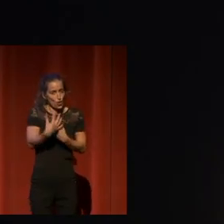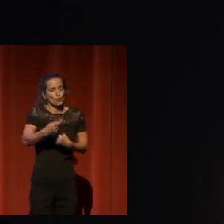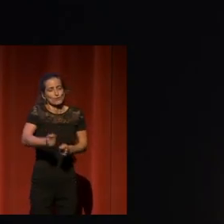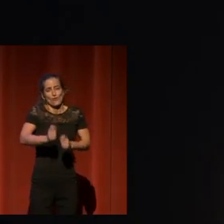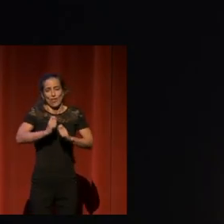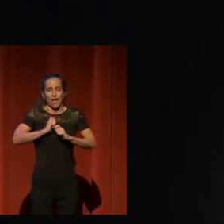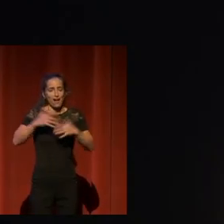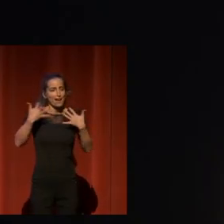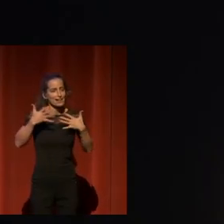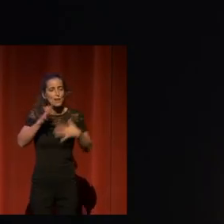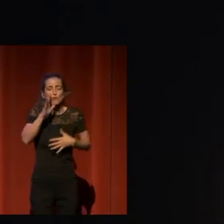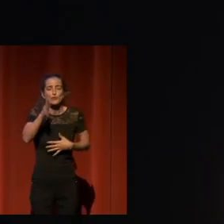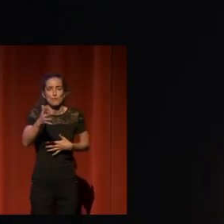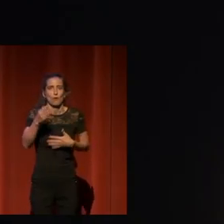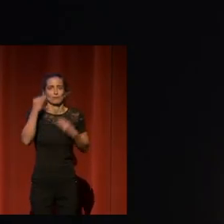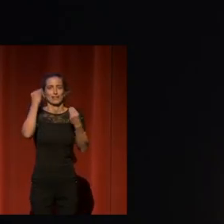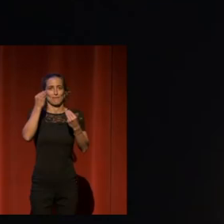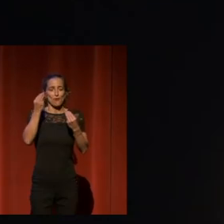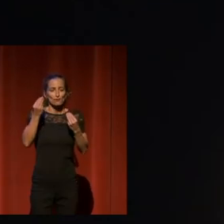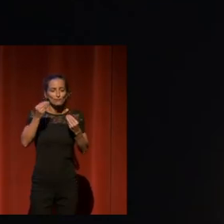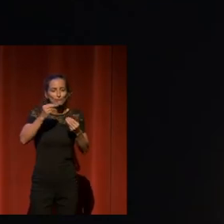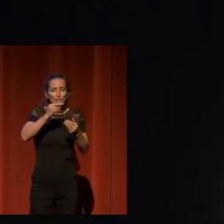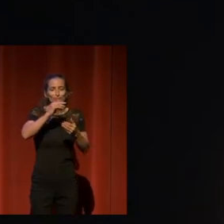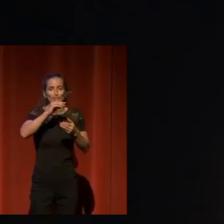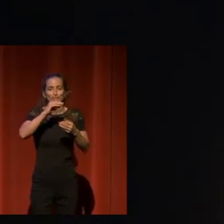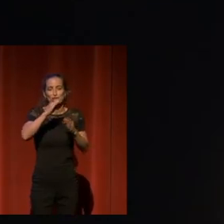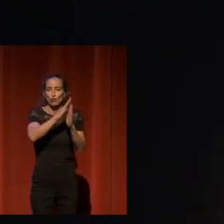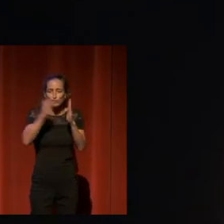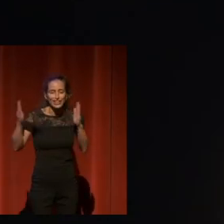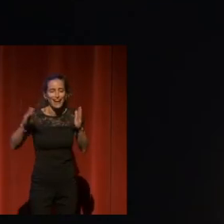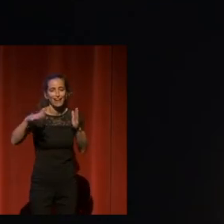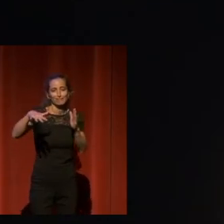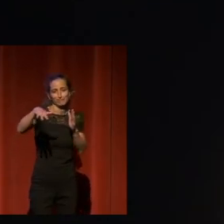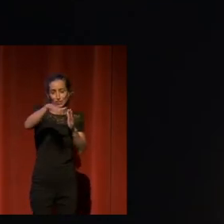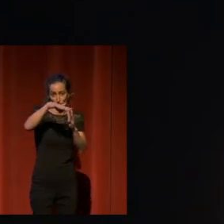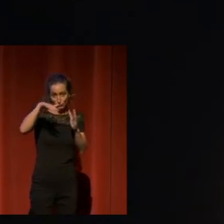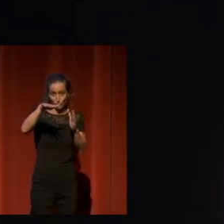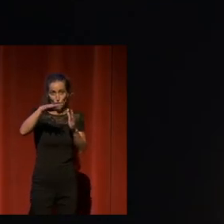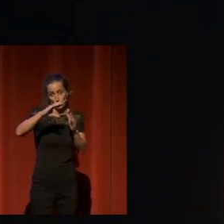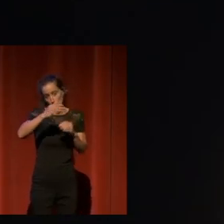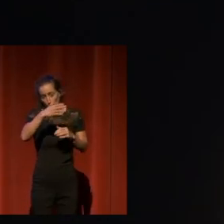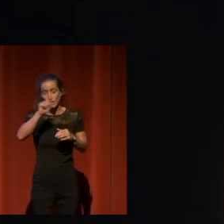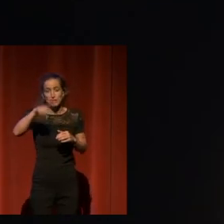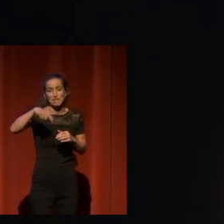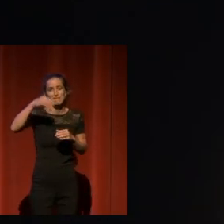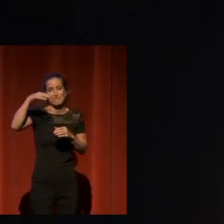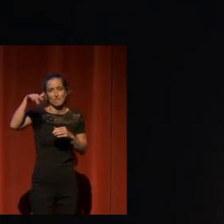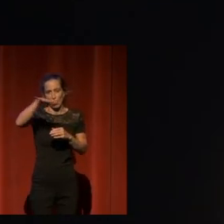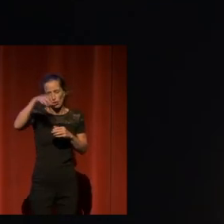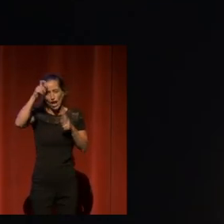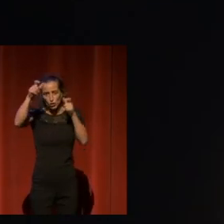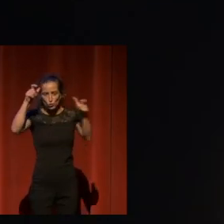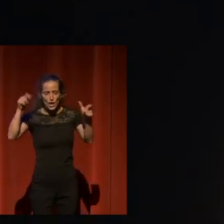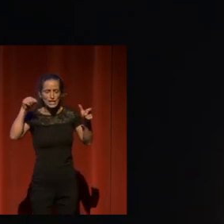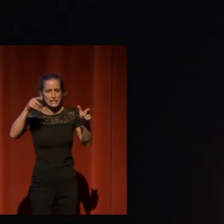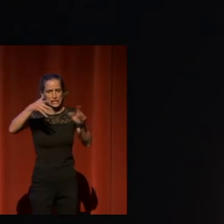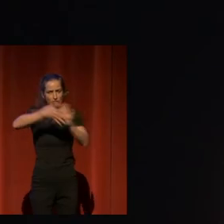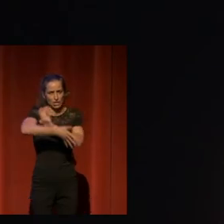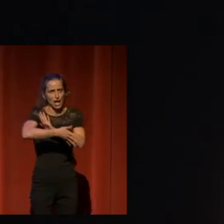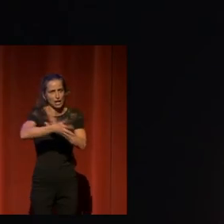las bibliotecas y sus clubes de lectura en los medios, en los entornos rurales, son poderosas herramientas para